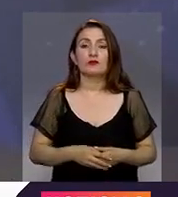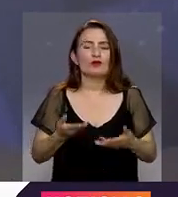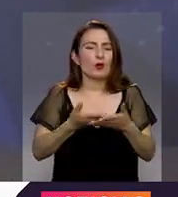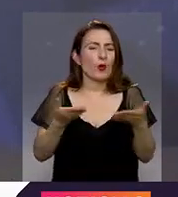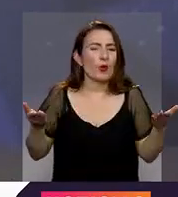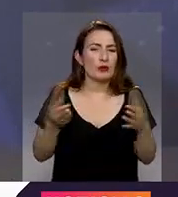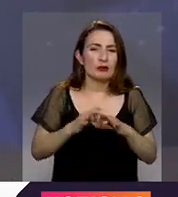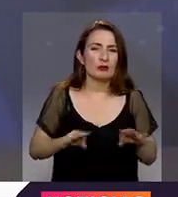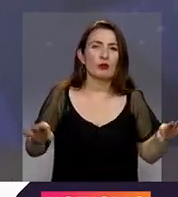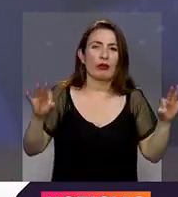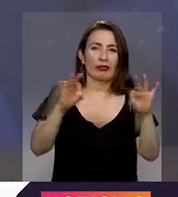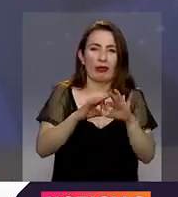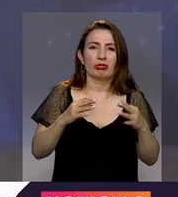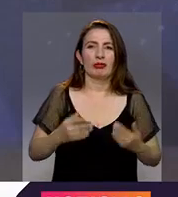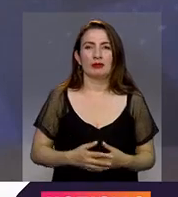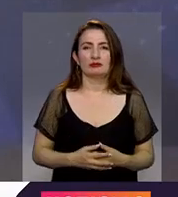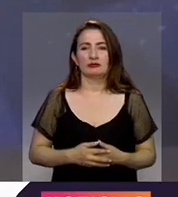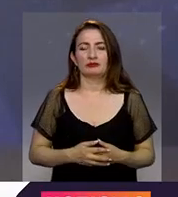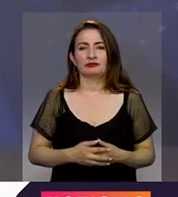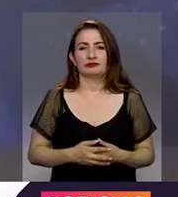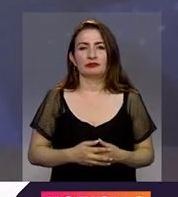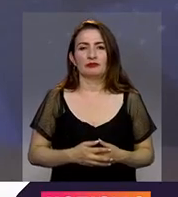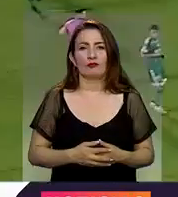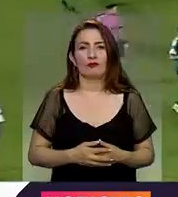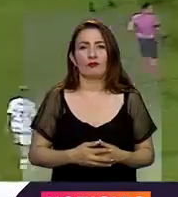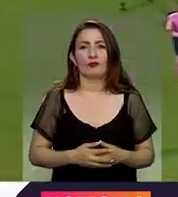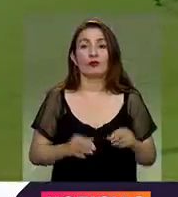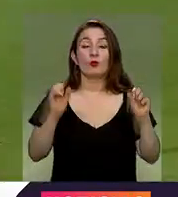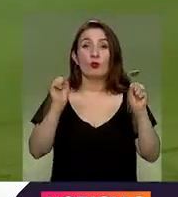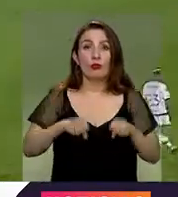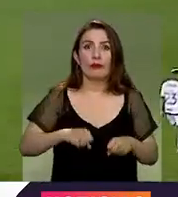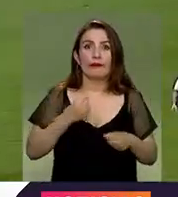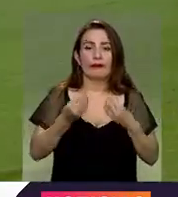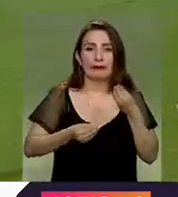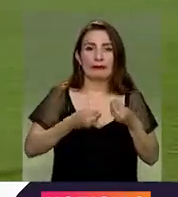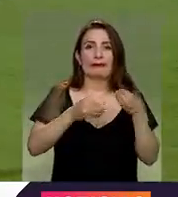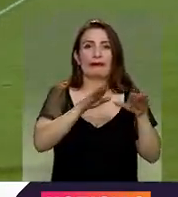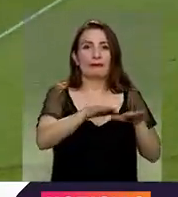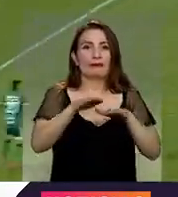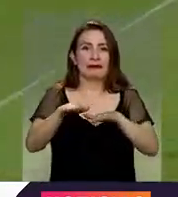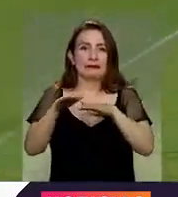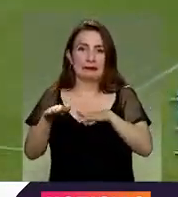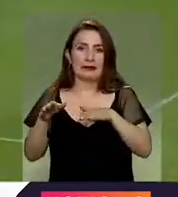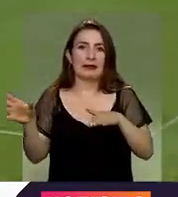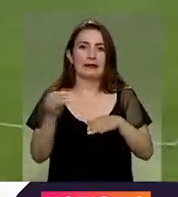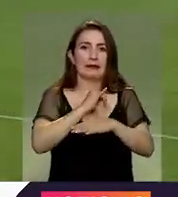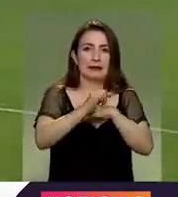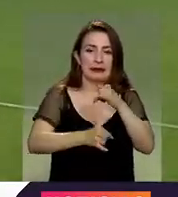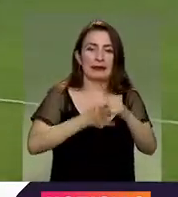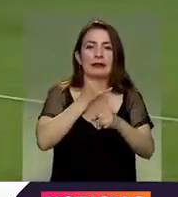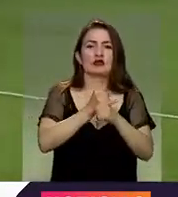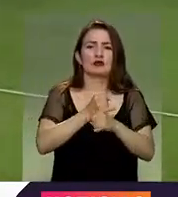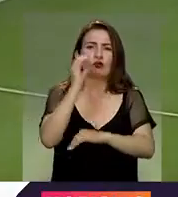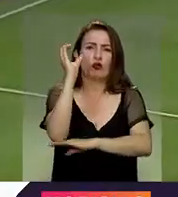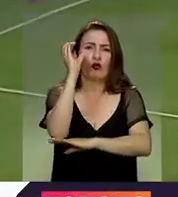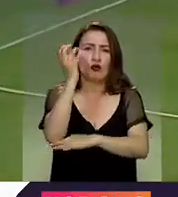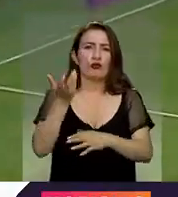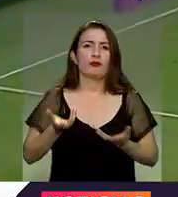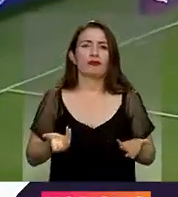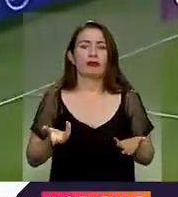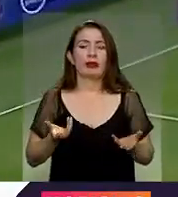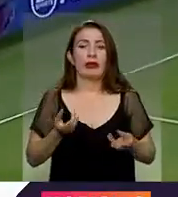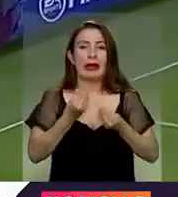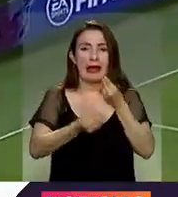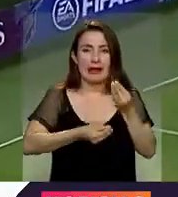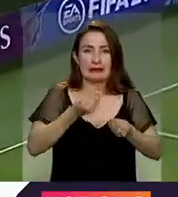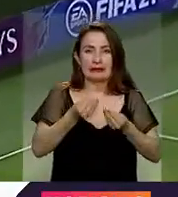cosas importantes como por ejemplo el poder ir y ser representante a nivel internacional de Colombia y poder